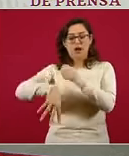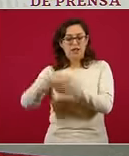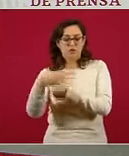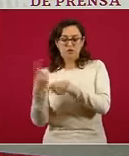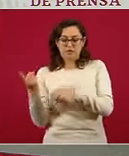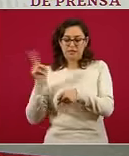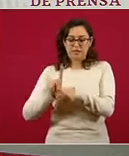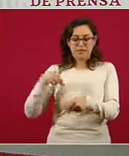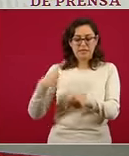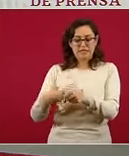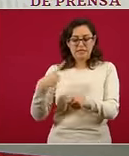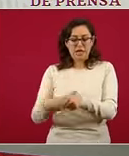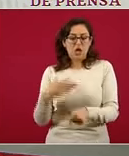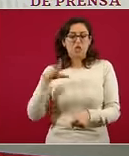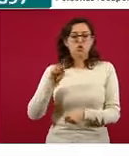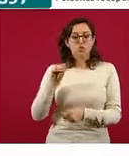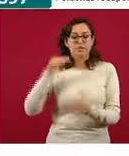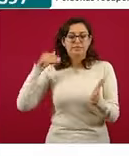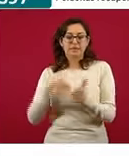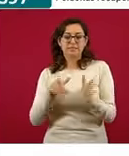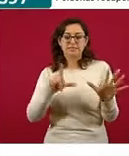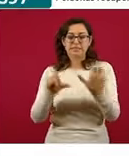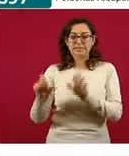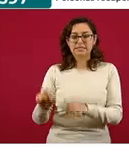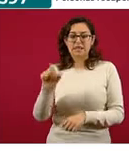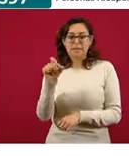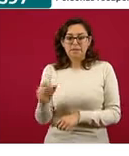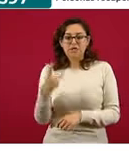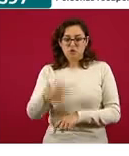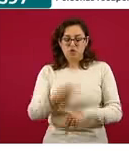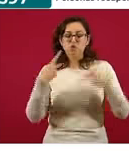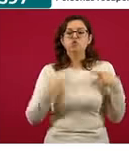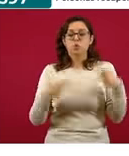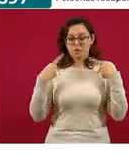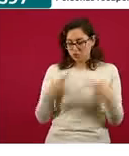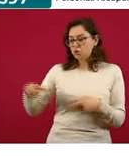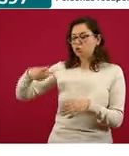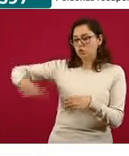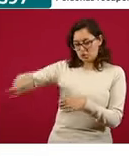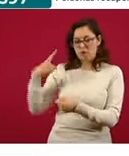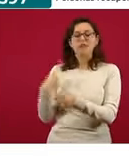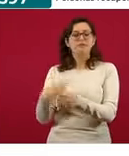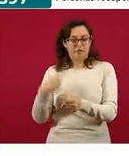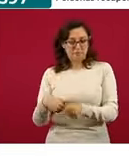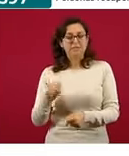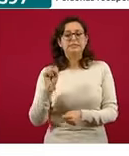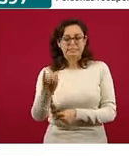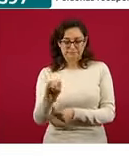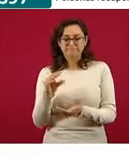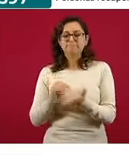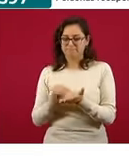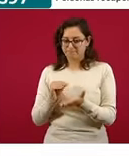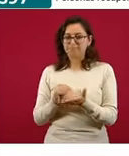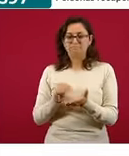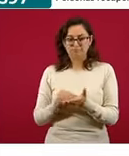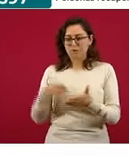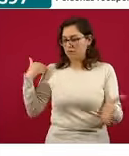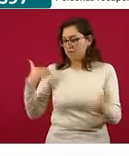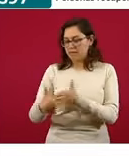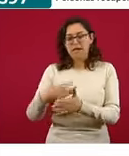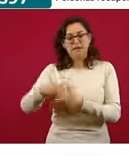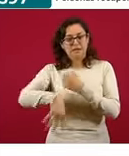un estimado de 90.728 personas que actualmente tienen un cuadro activo de